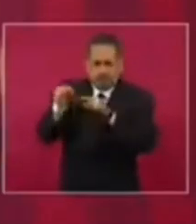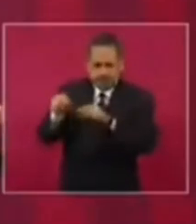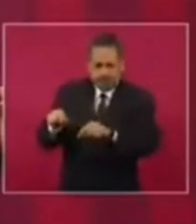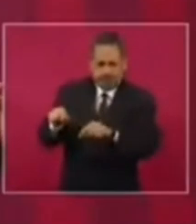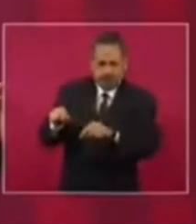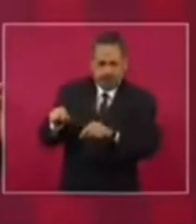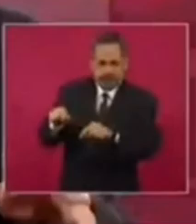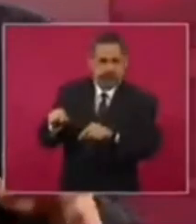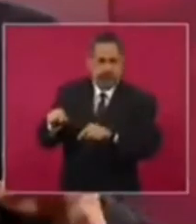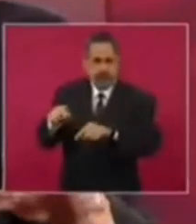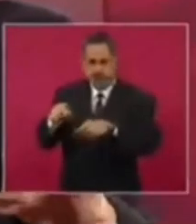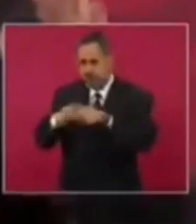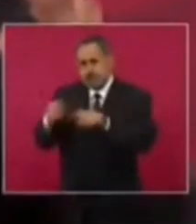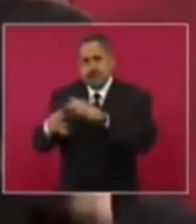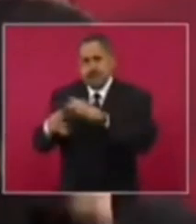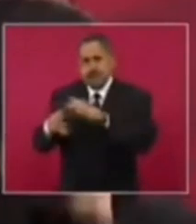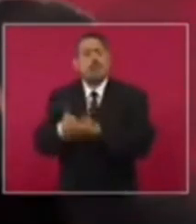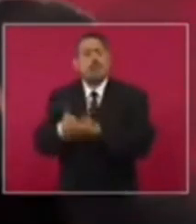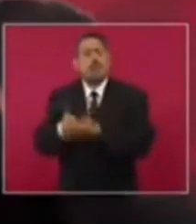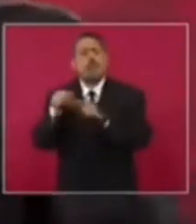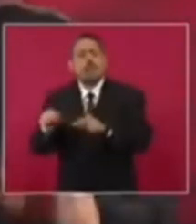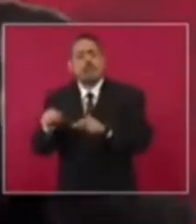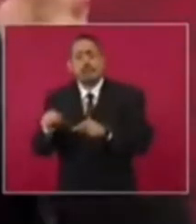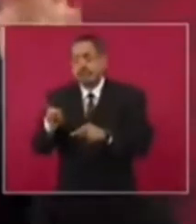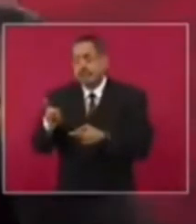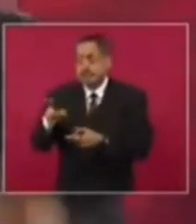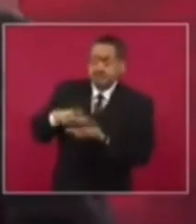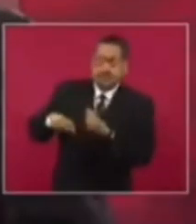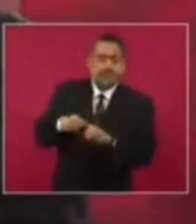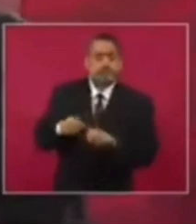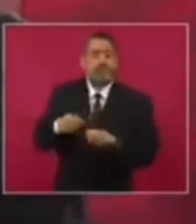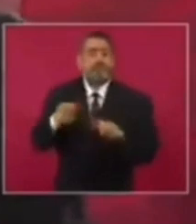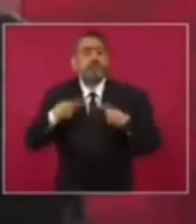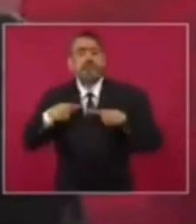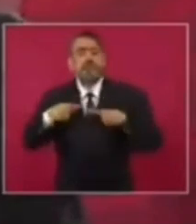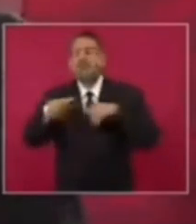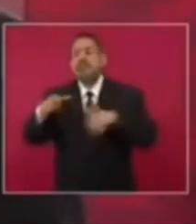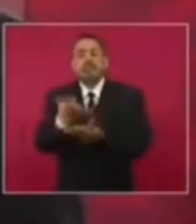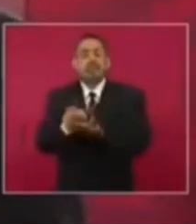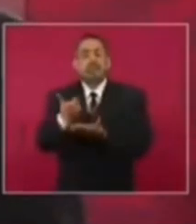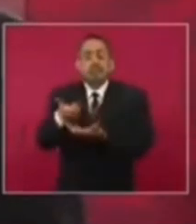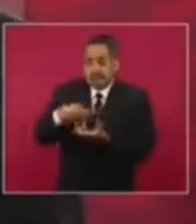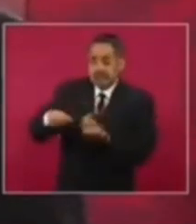se fortalece la economía popular.